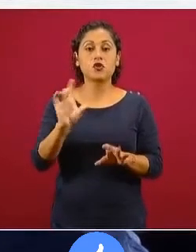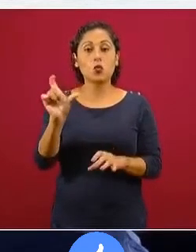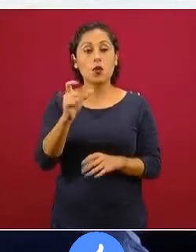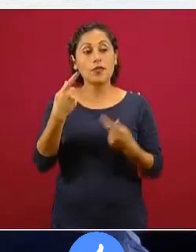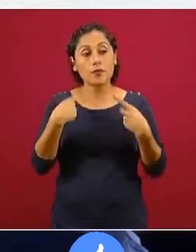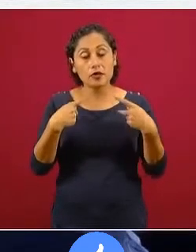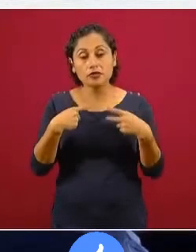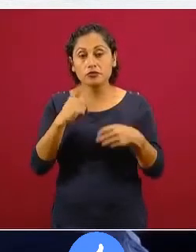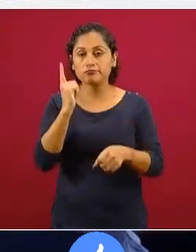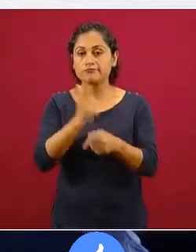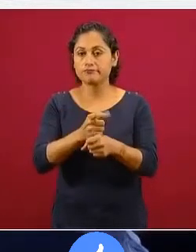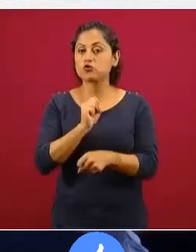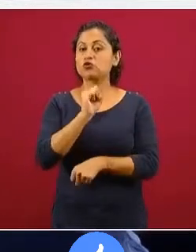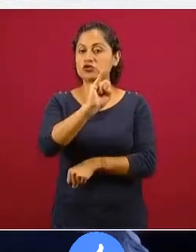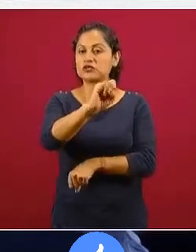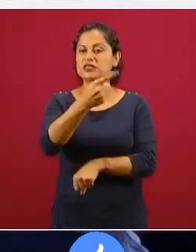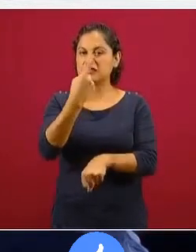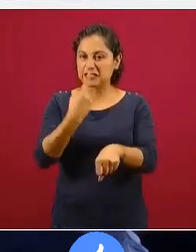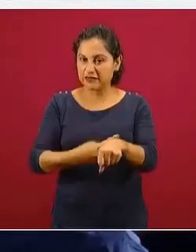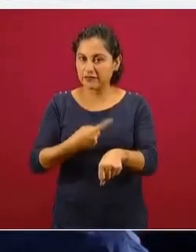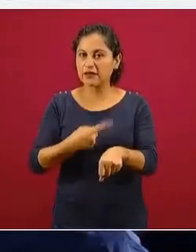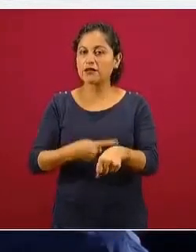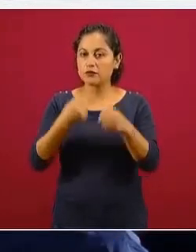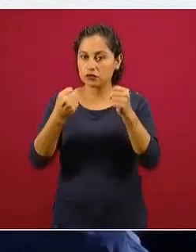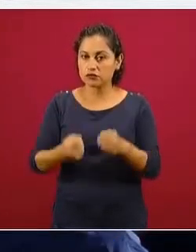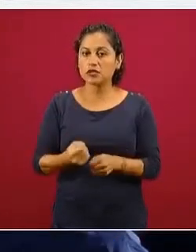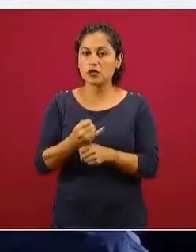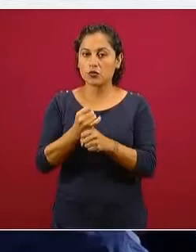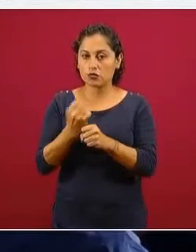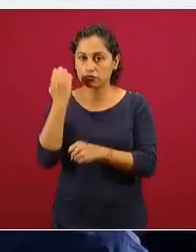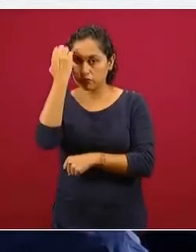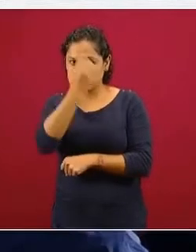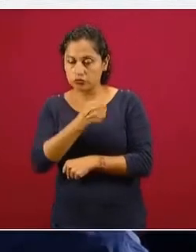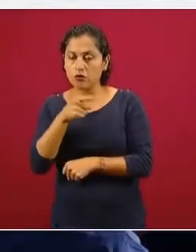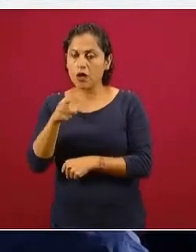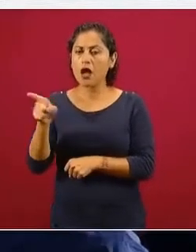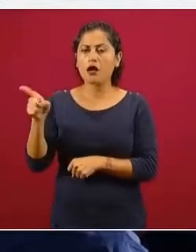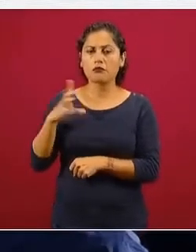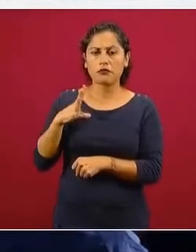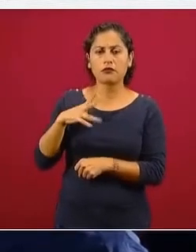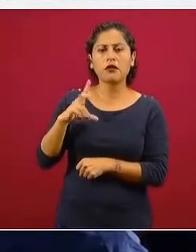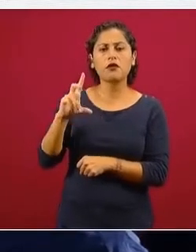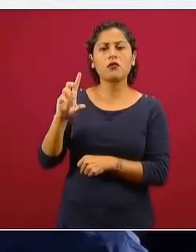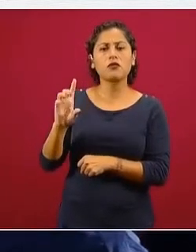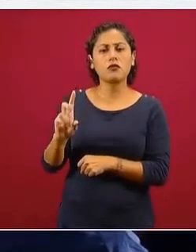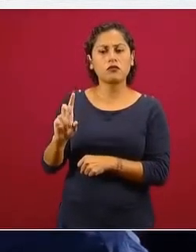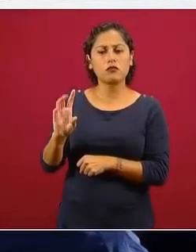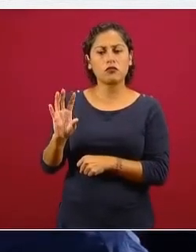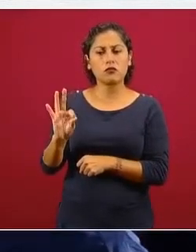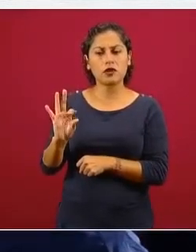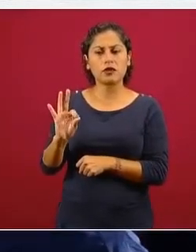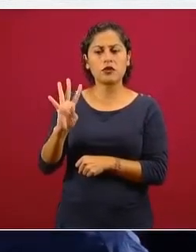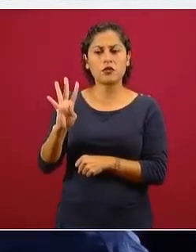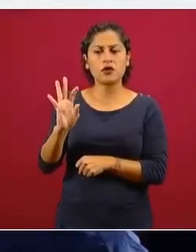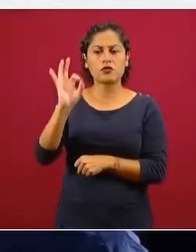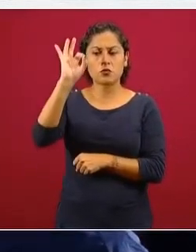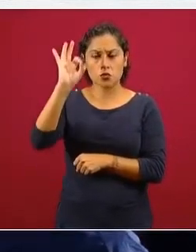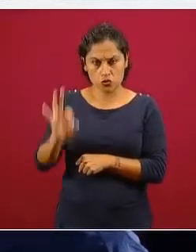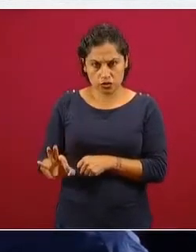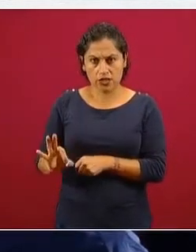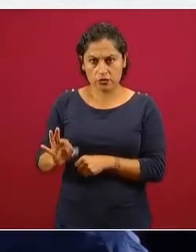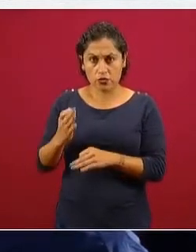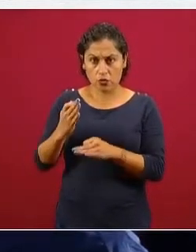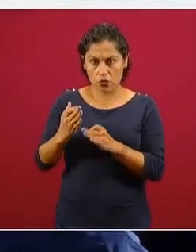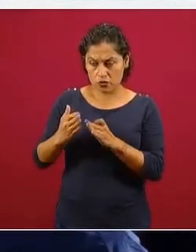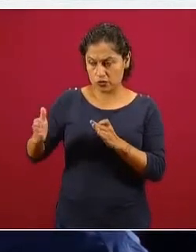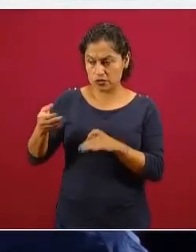enfermedad, por lo tanto se mantiene estable, está en 44% todavía en la semana 33, sabiendo